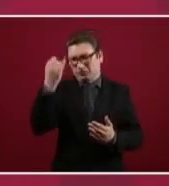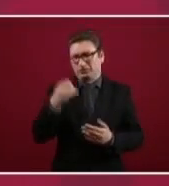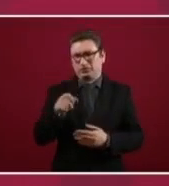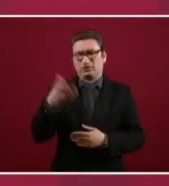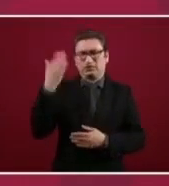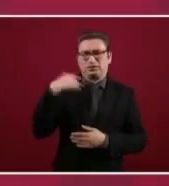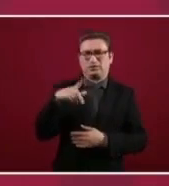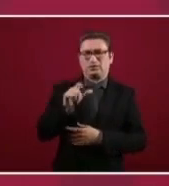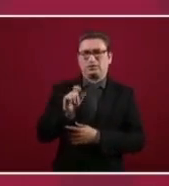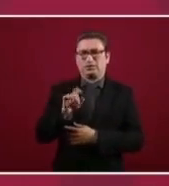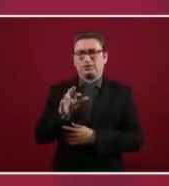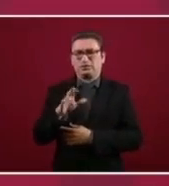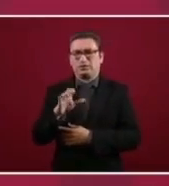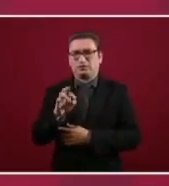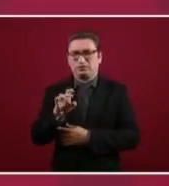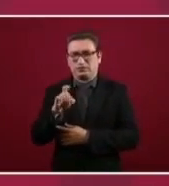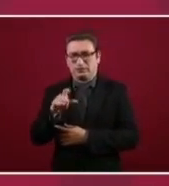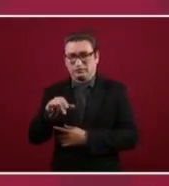cargas